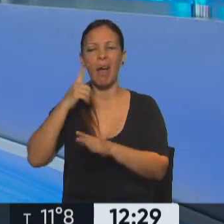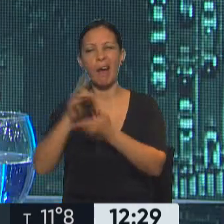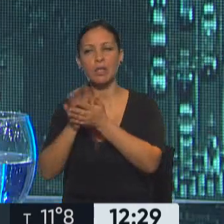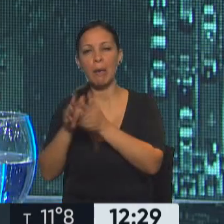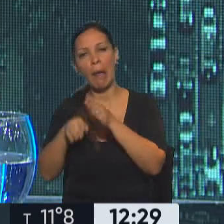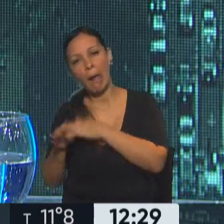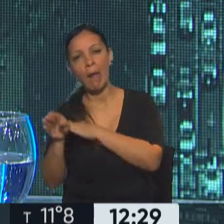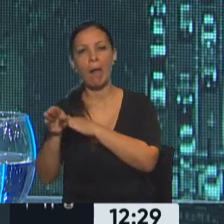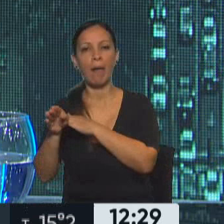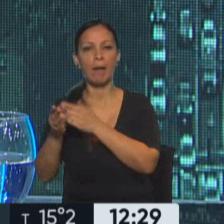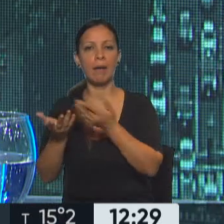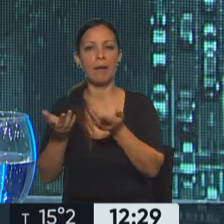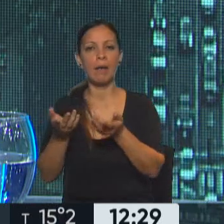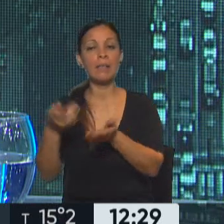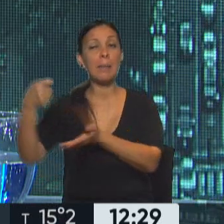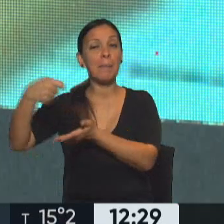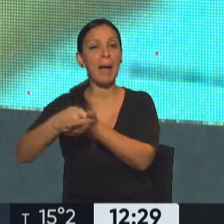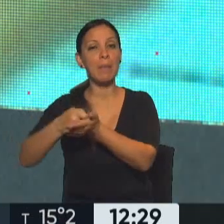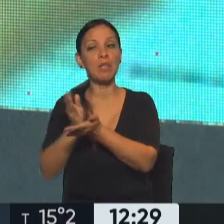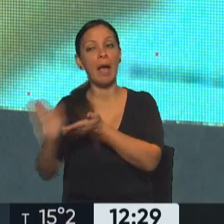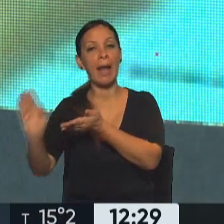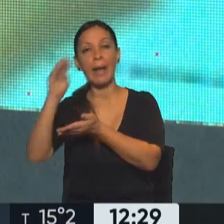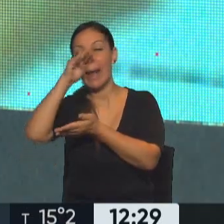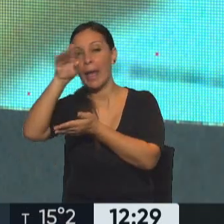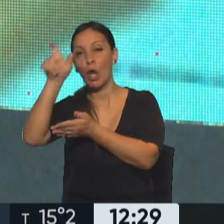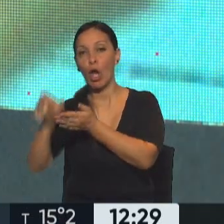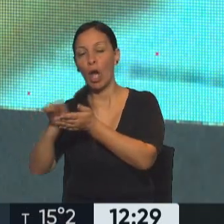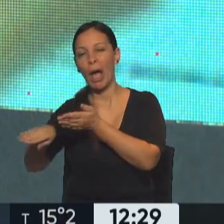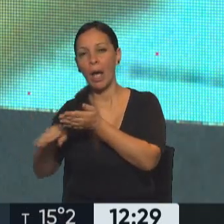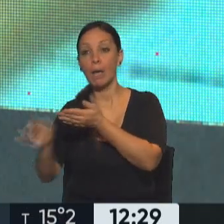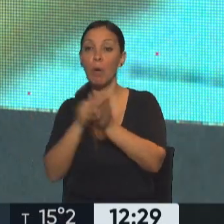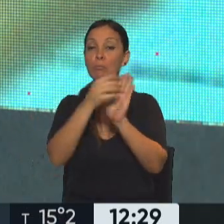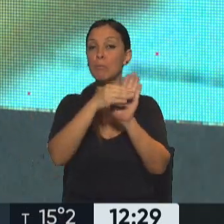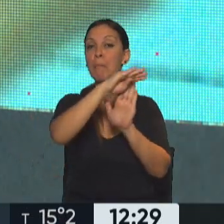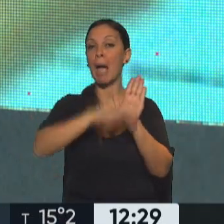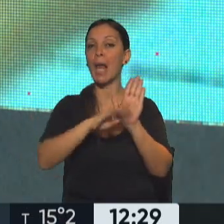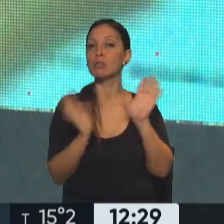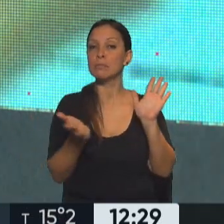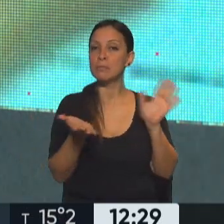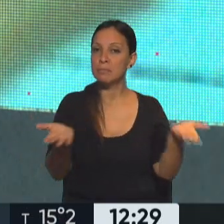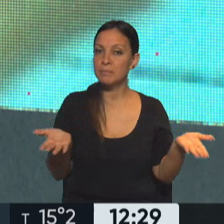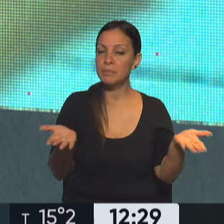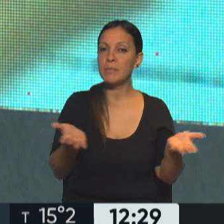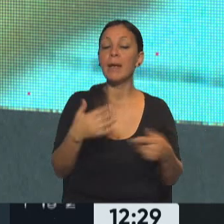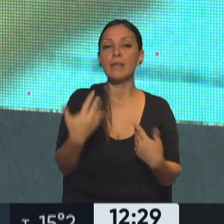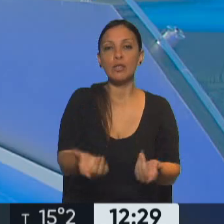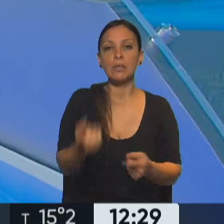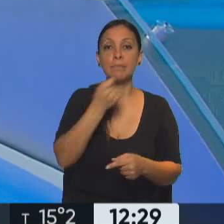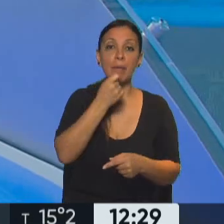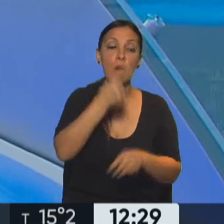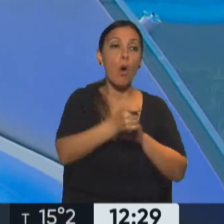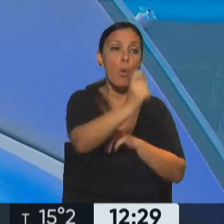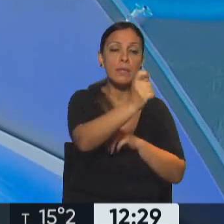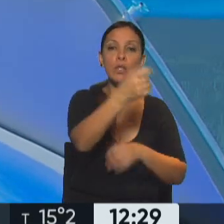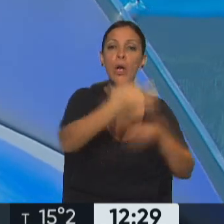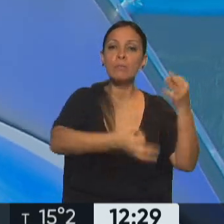resolvemos de esta manera. Así Te es. pagamos ilegalmente sin recibo. Así y entonces, digo, la justicia llega, suponte, con un juicio donde